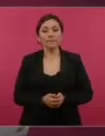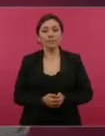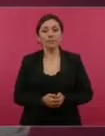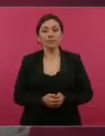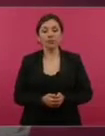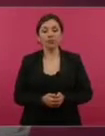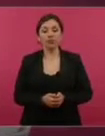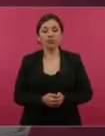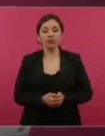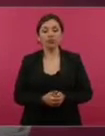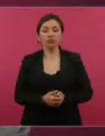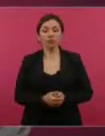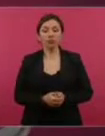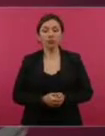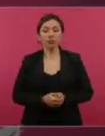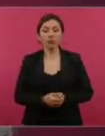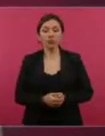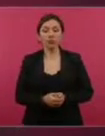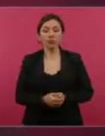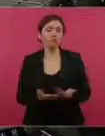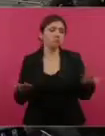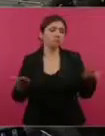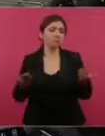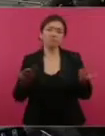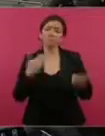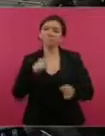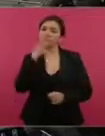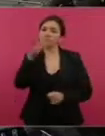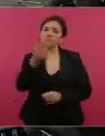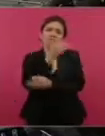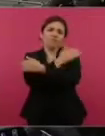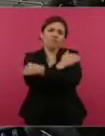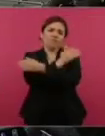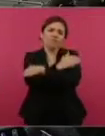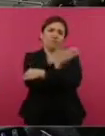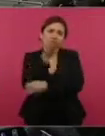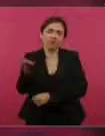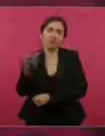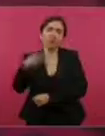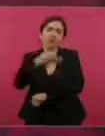Y nuestro abrazo, ¿no?, para él y para toda su familia.